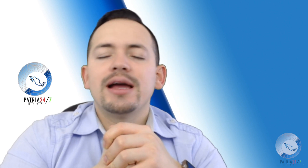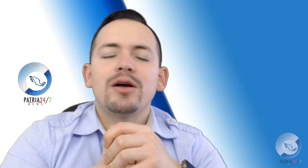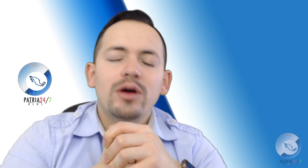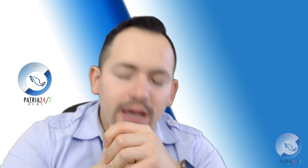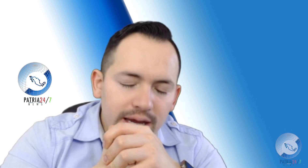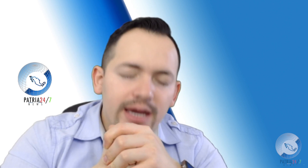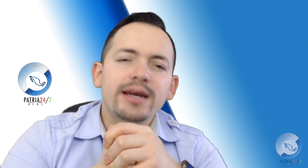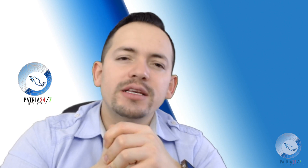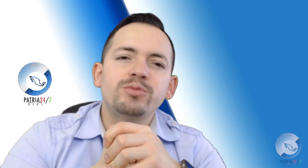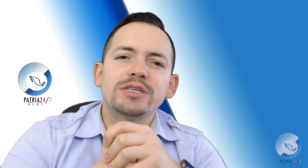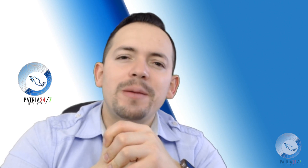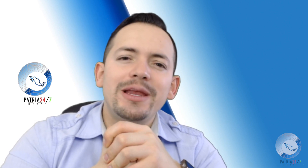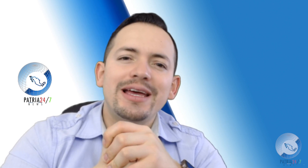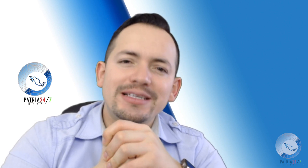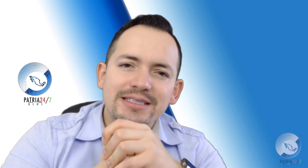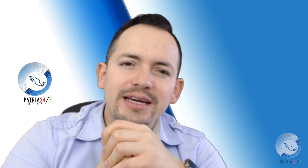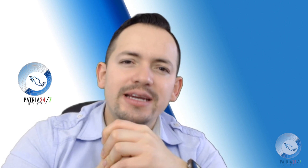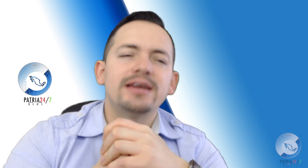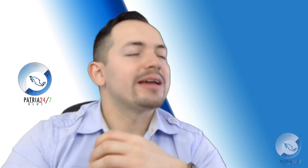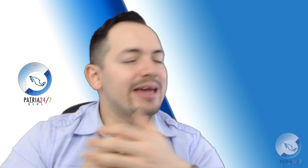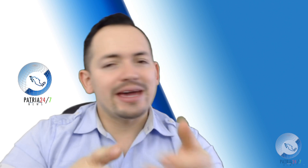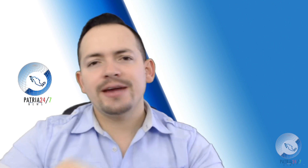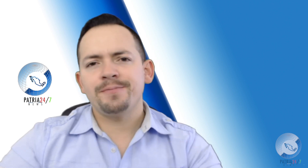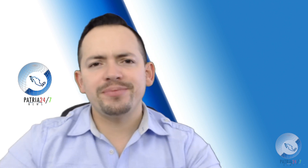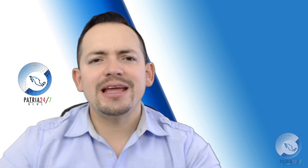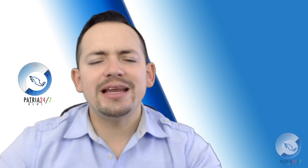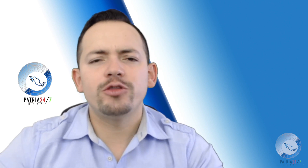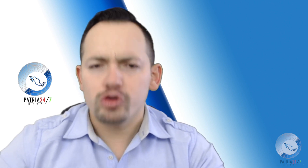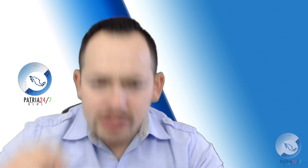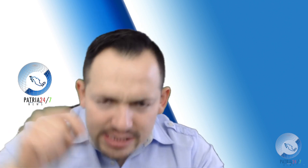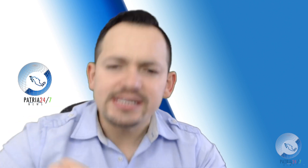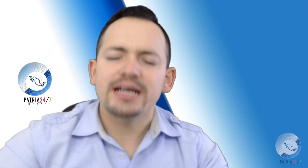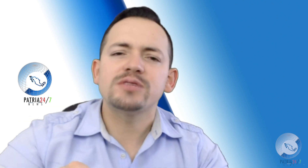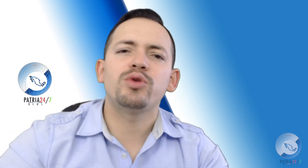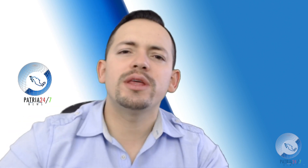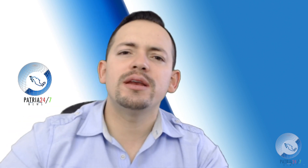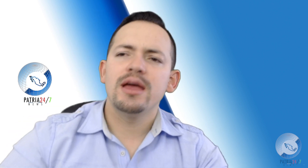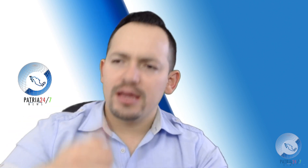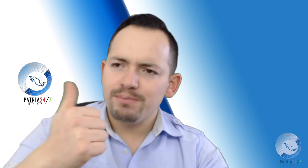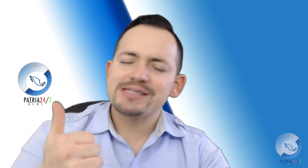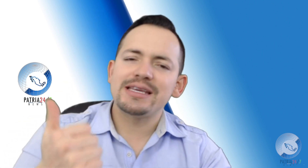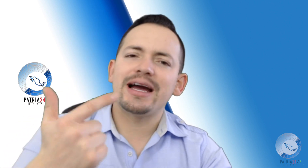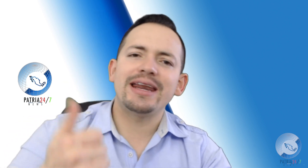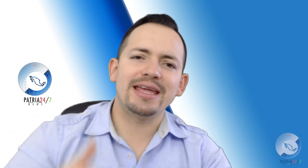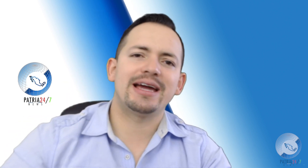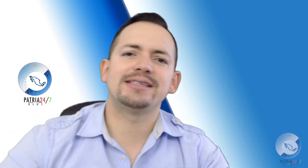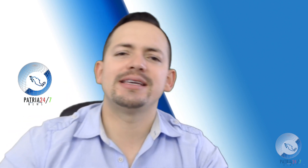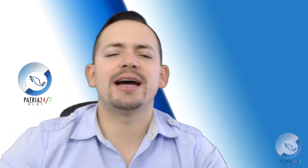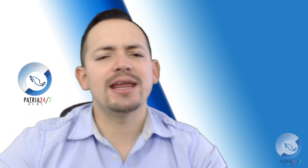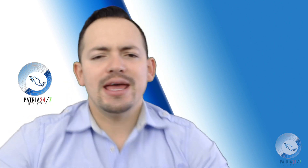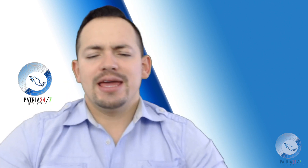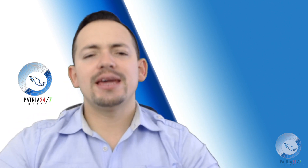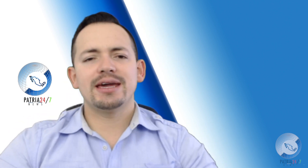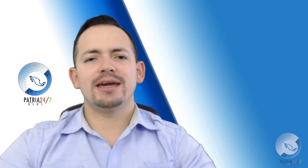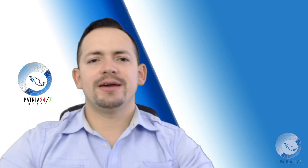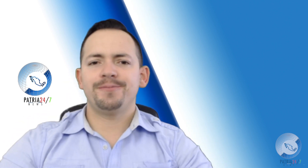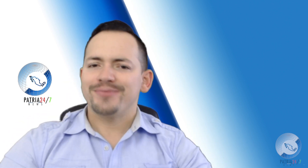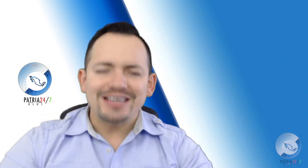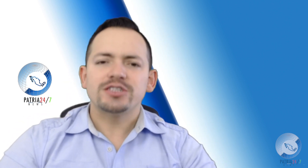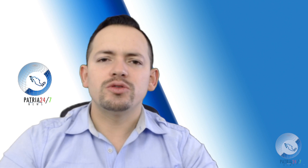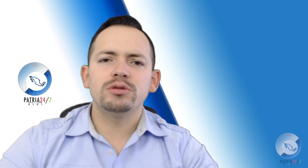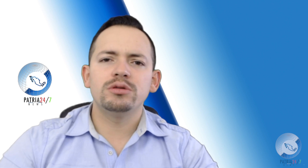revisar qué responsabilidades tienen, qué delitos sí se les pueden investigar y castigar, y